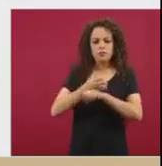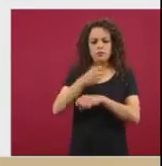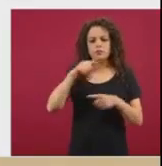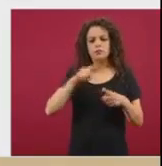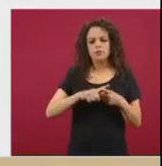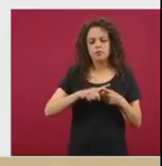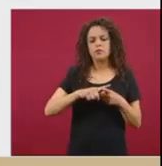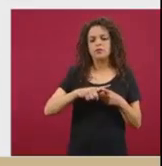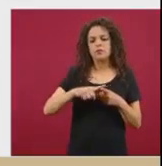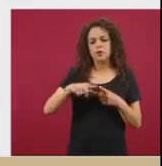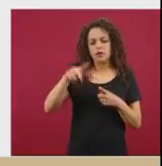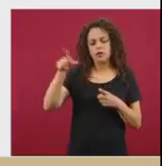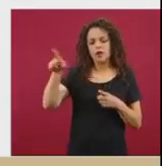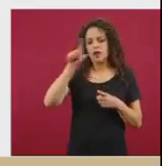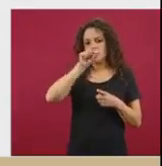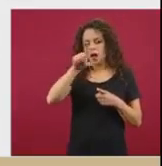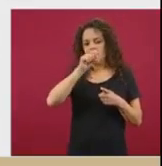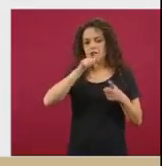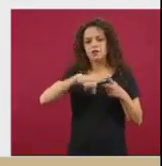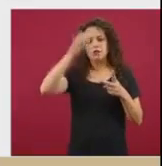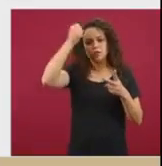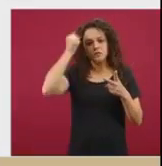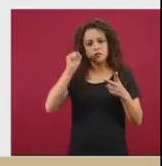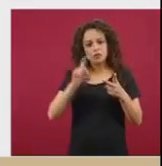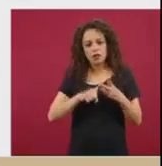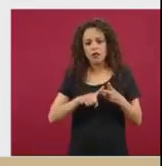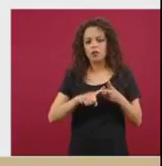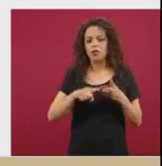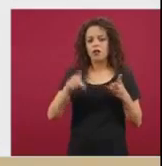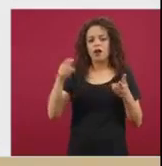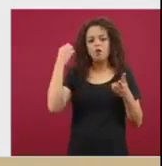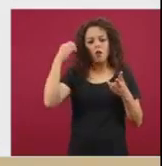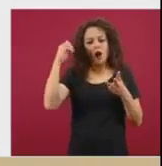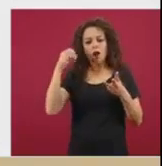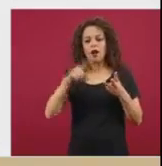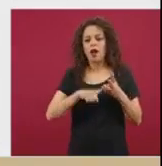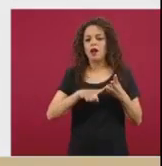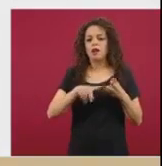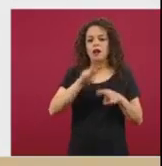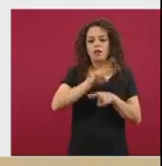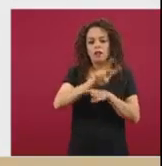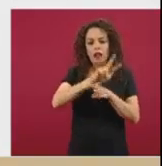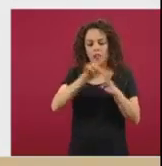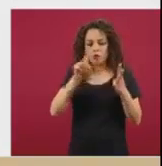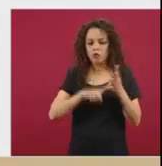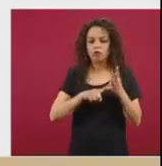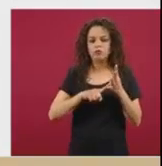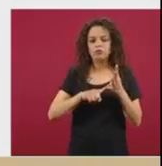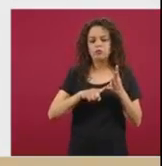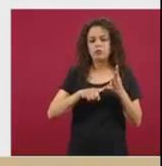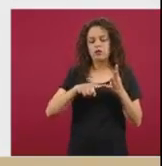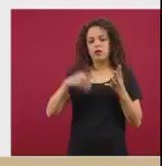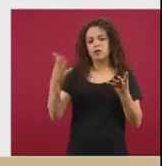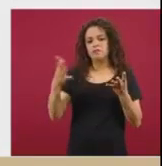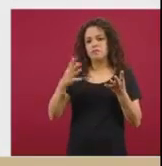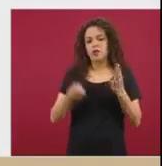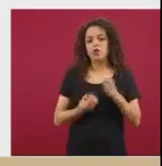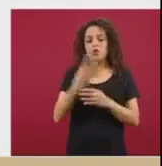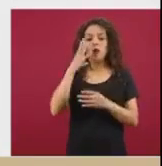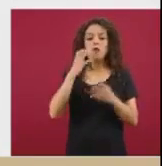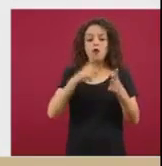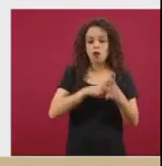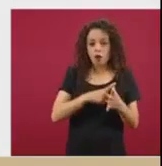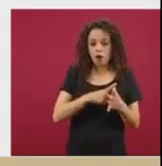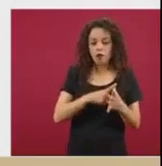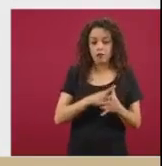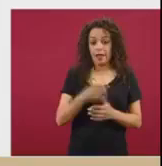Colima, Oaxaca, Veracruz, Nuevo León. Son de los estados que concentran esos casos prevalentes, es decir,